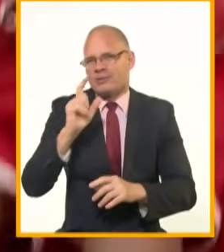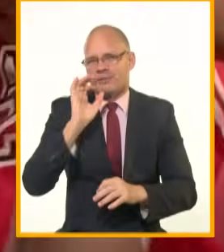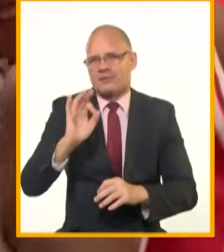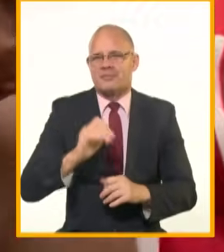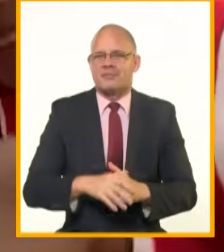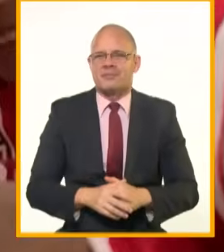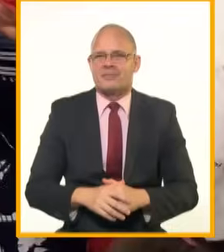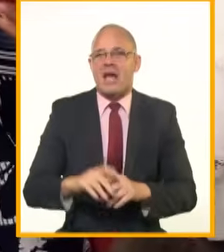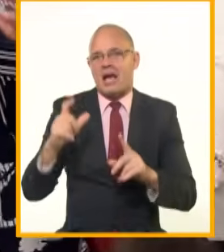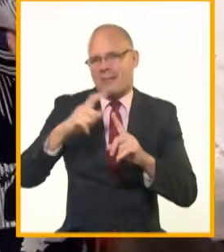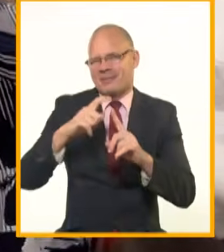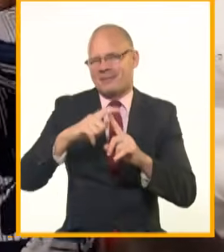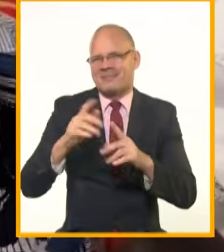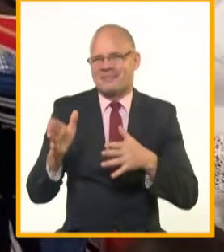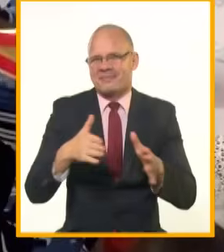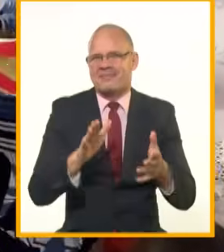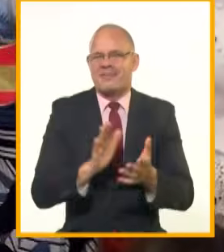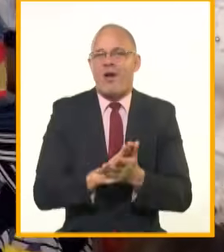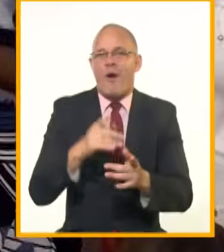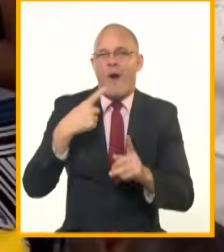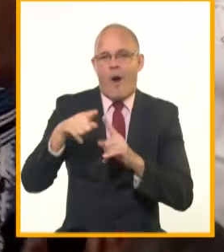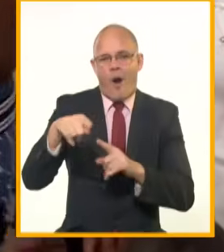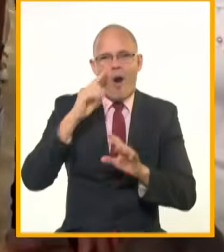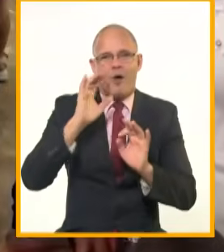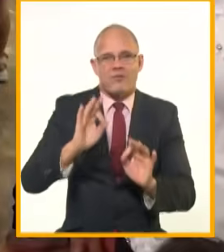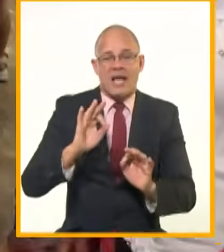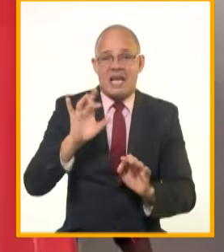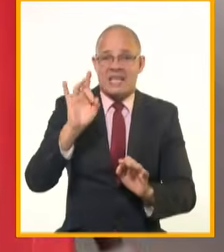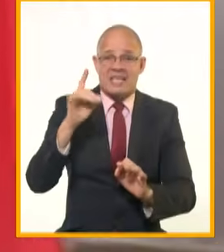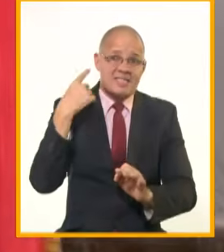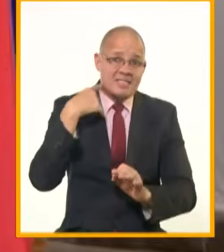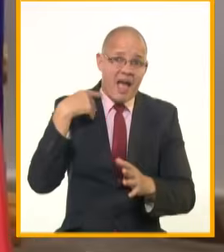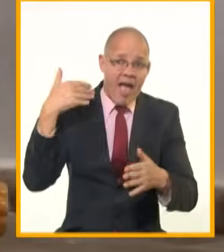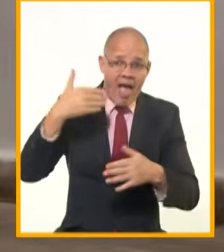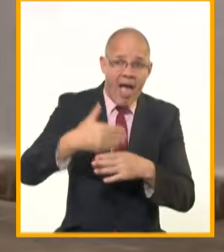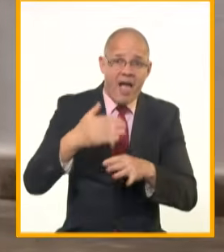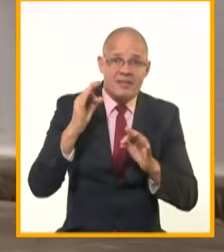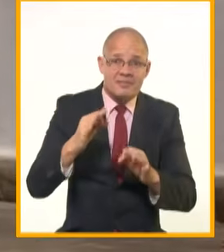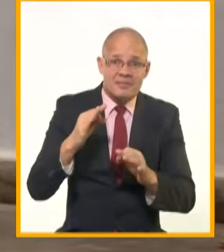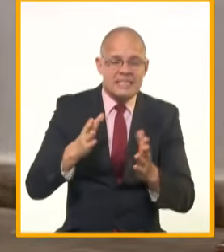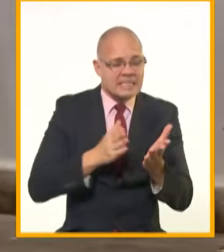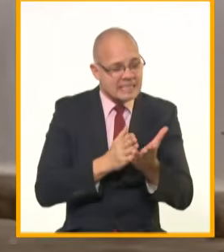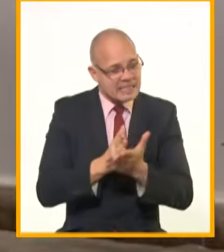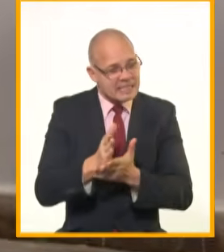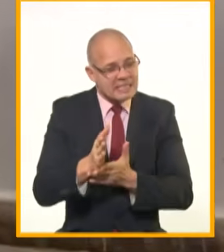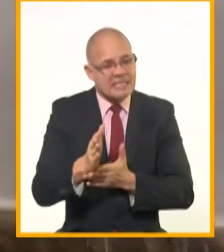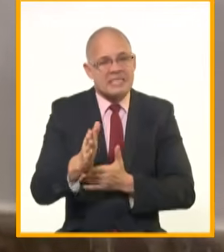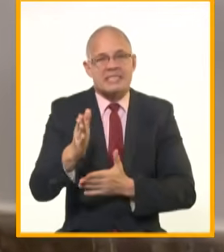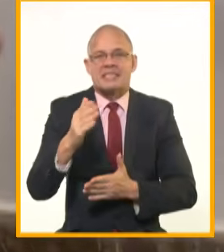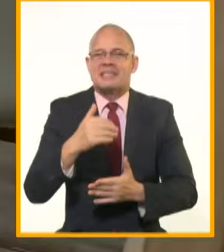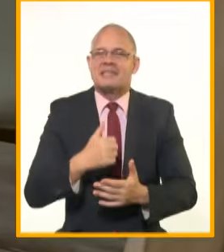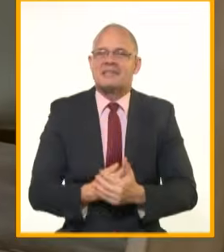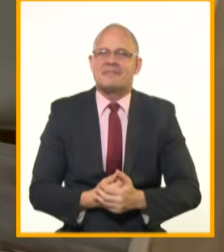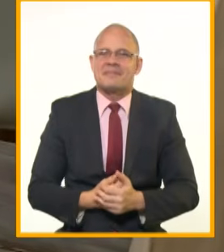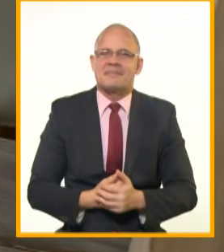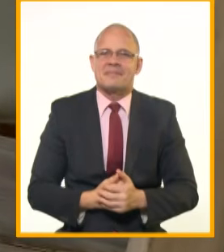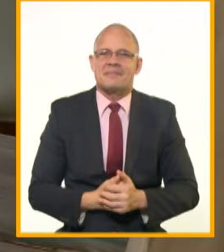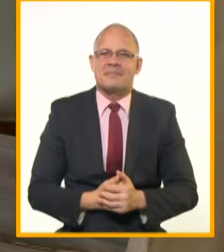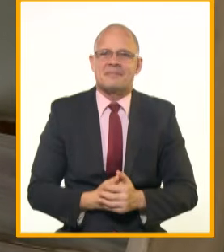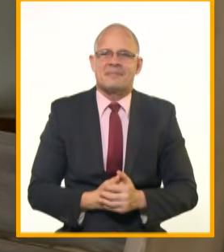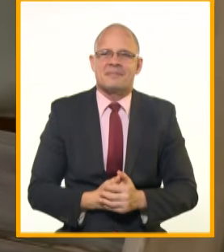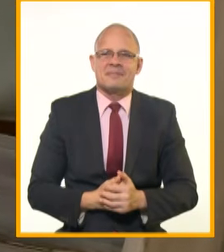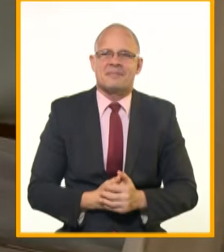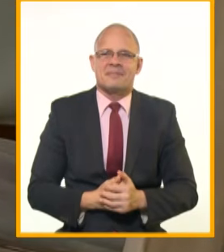Trabajo, voluntad y empeño de un pueblo que a 15 años de su fundación no se detiene en su andar.